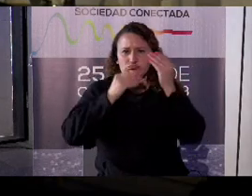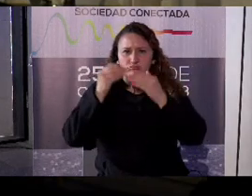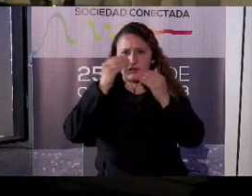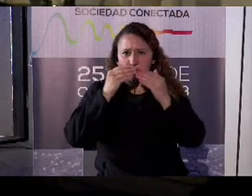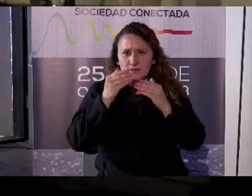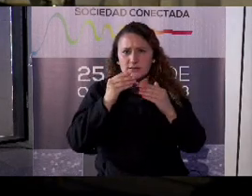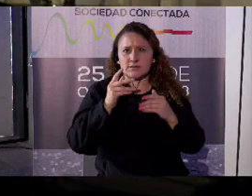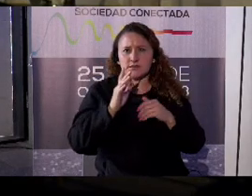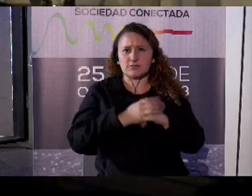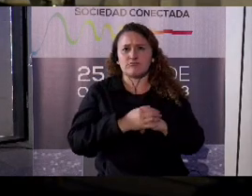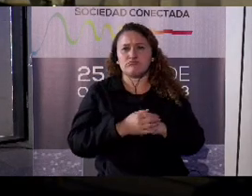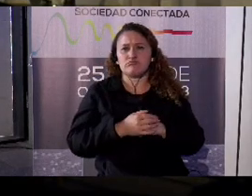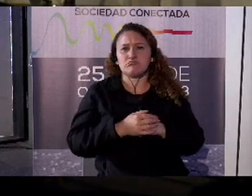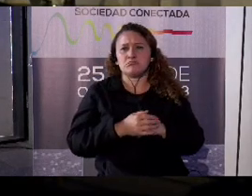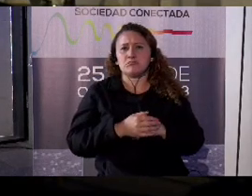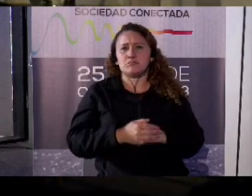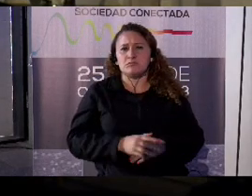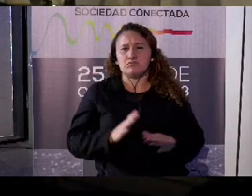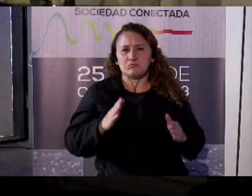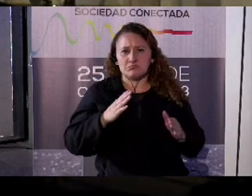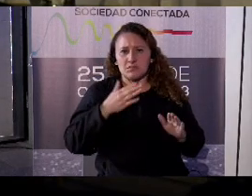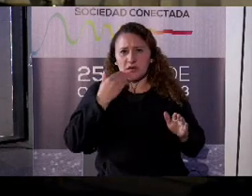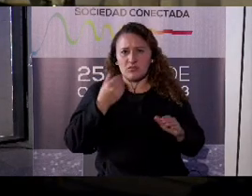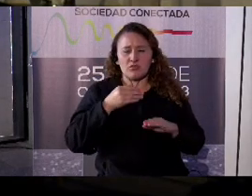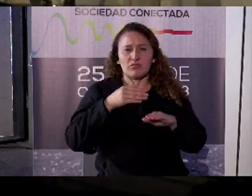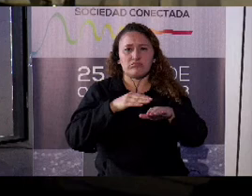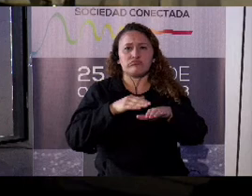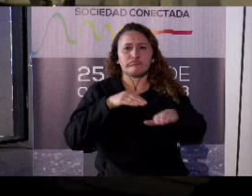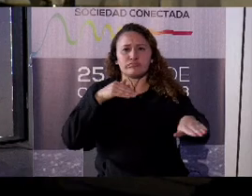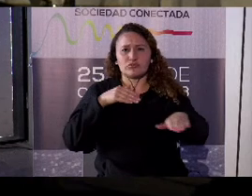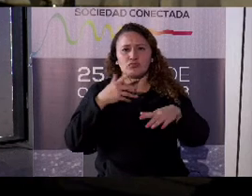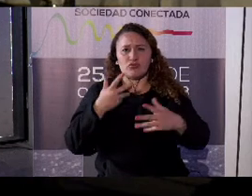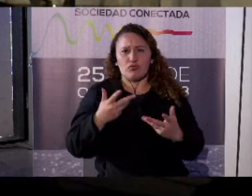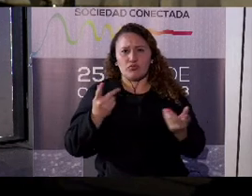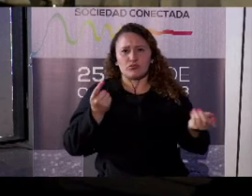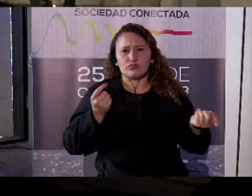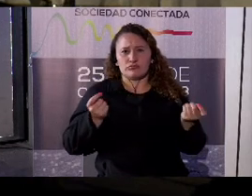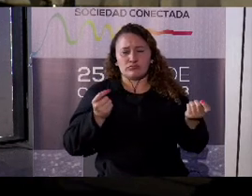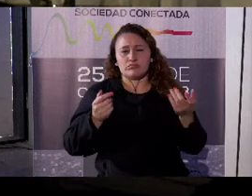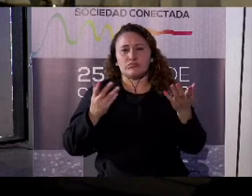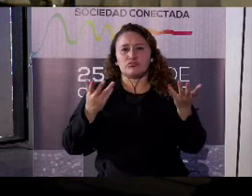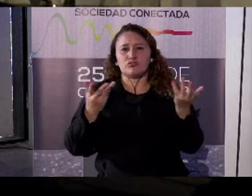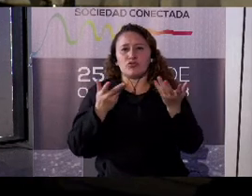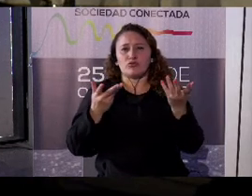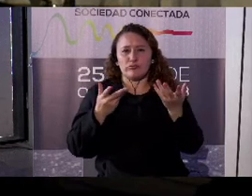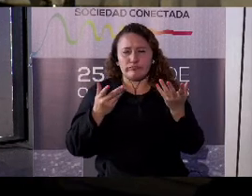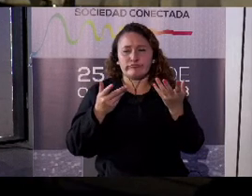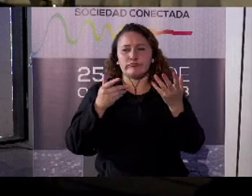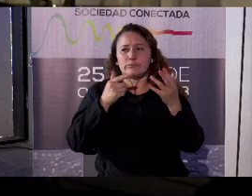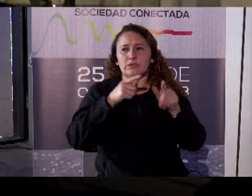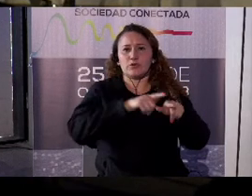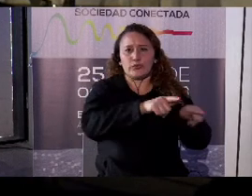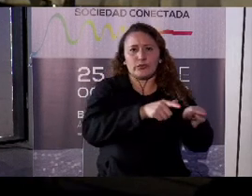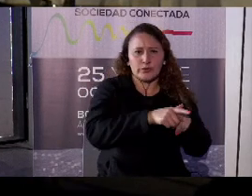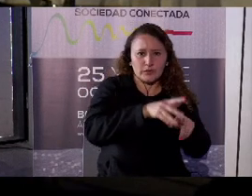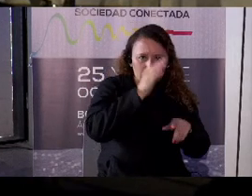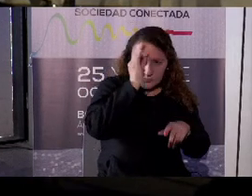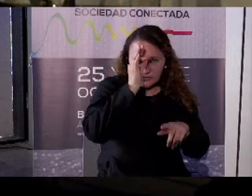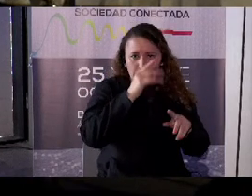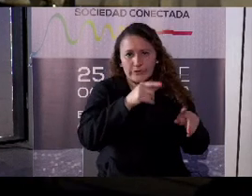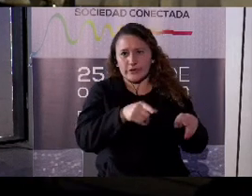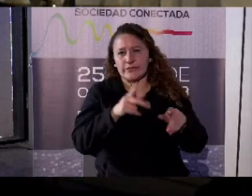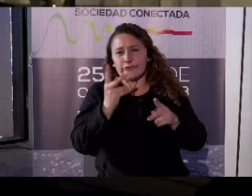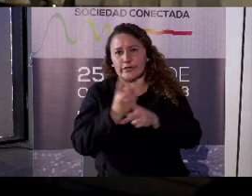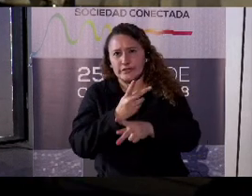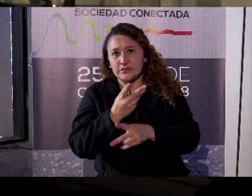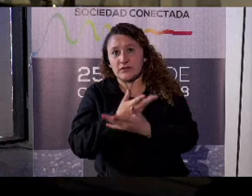eh manejar de una mejor forma el tráfico en las zonas que son vulnerables por violencia por tráfico etcétera hacer un mejor control a